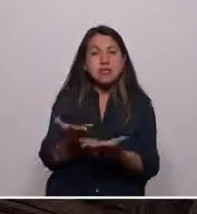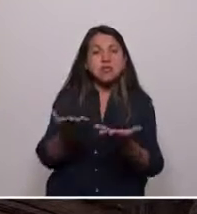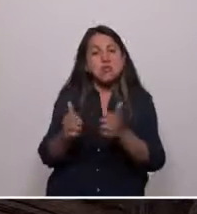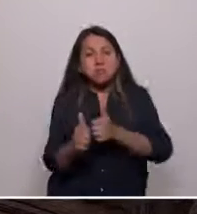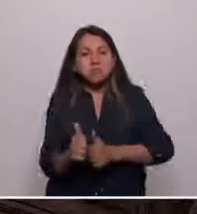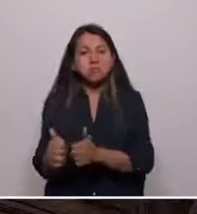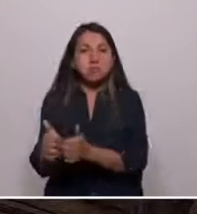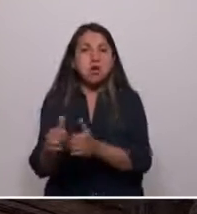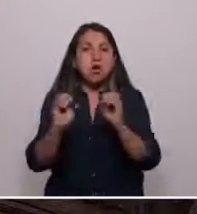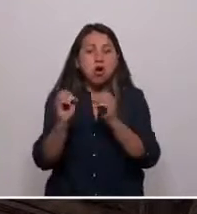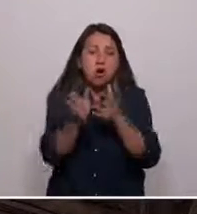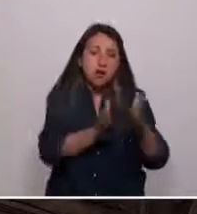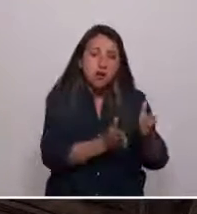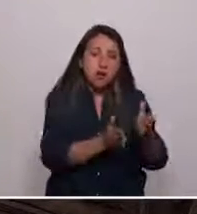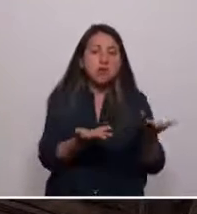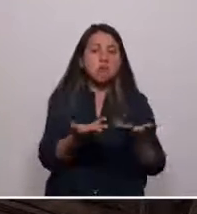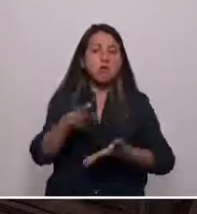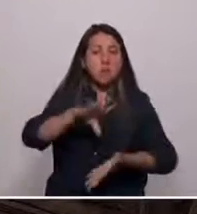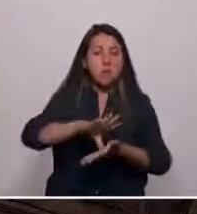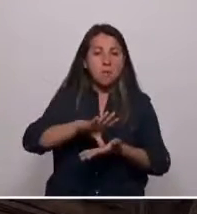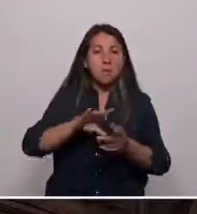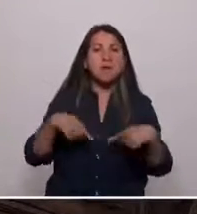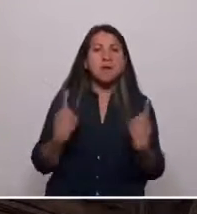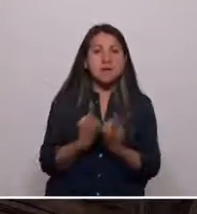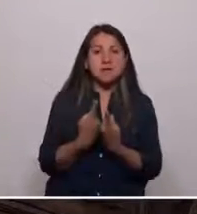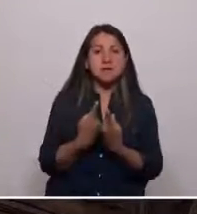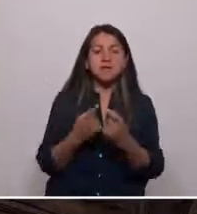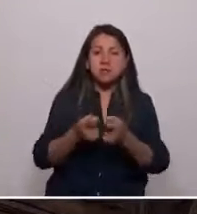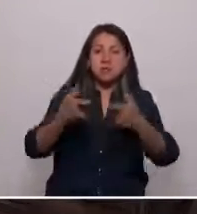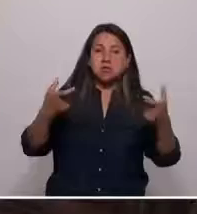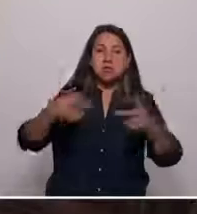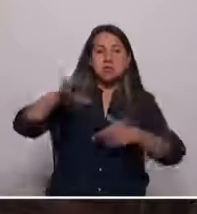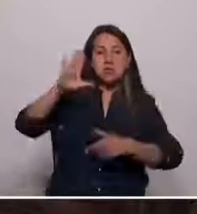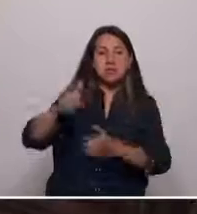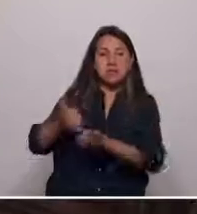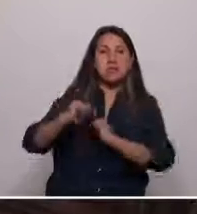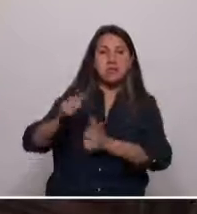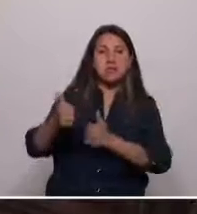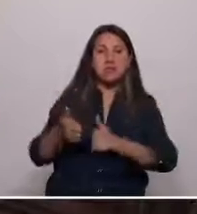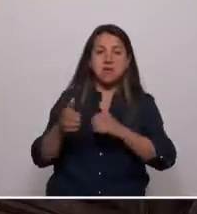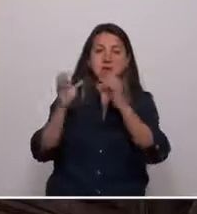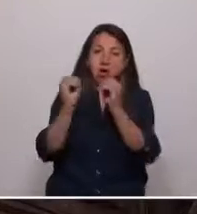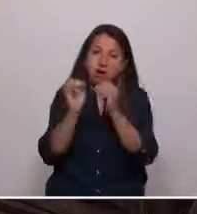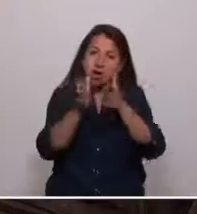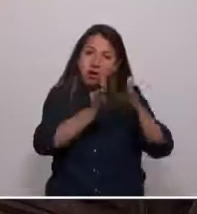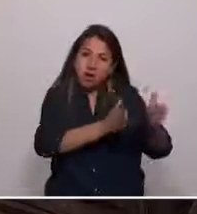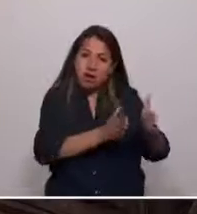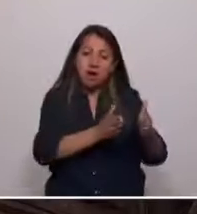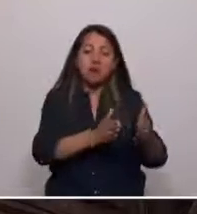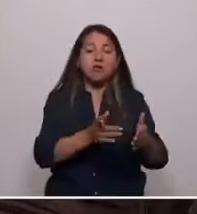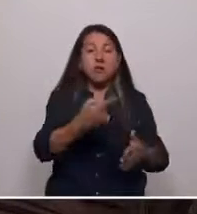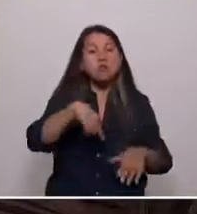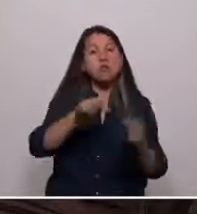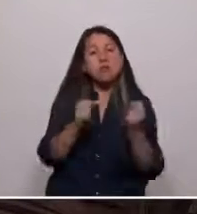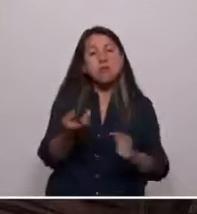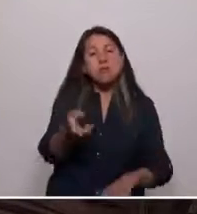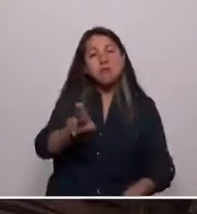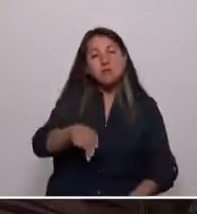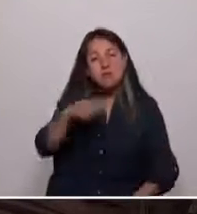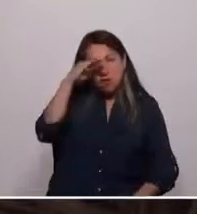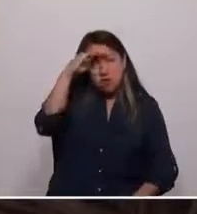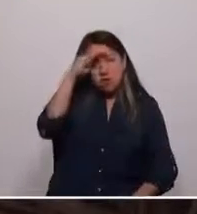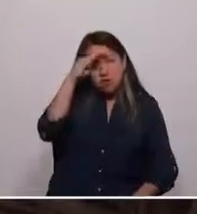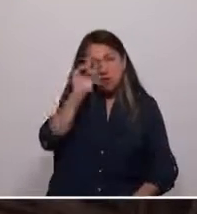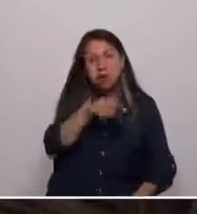nos vamos a organizar como país y uno de los más grandes desafíos es organizarlos de manera tal que podamos volver a confiar en